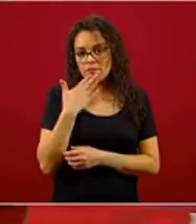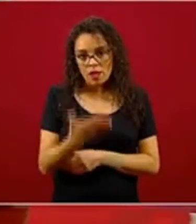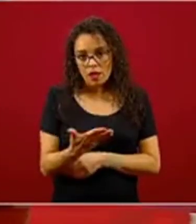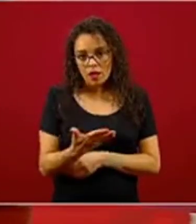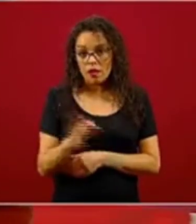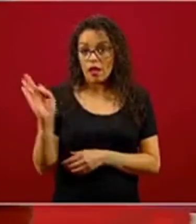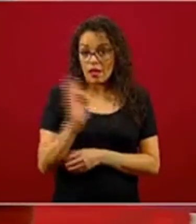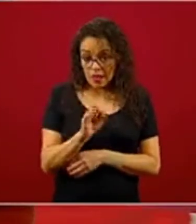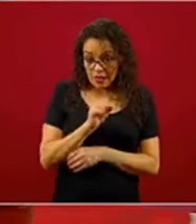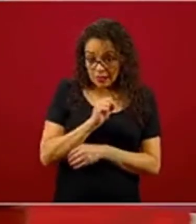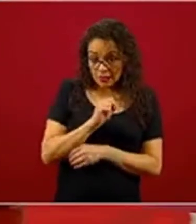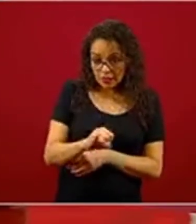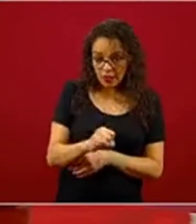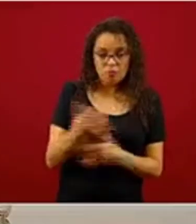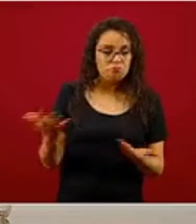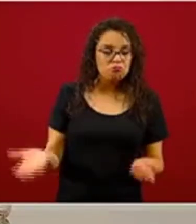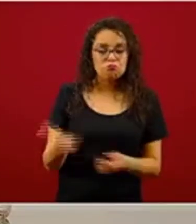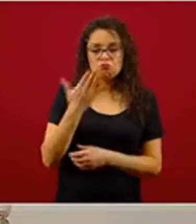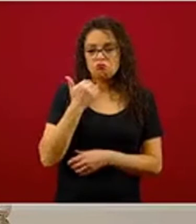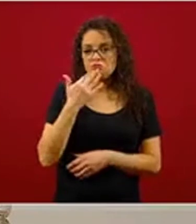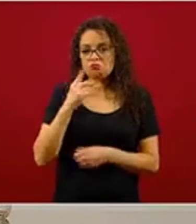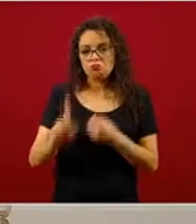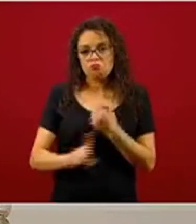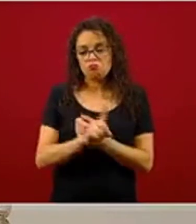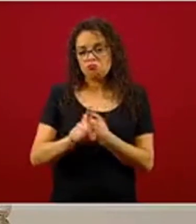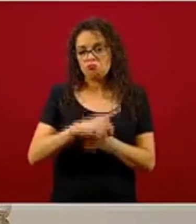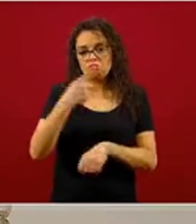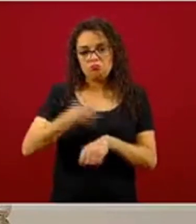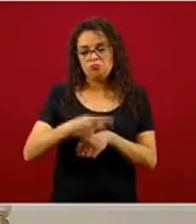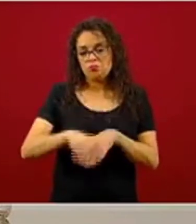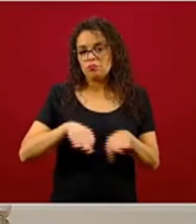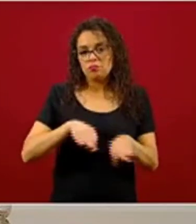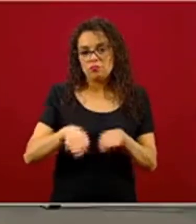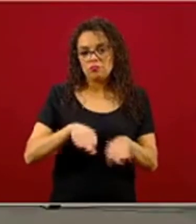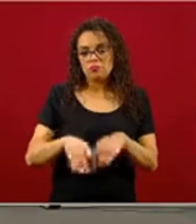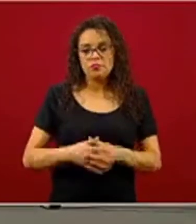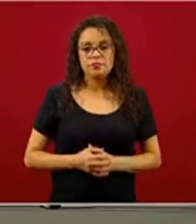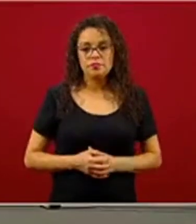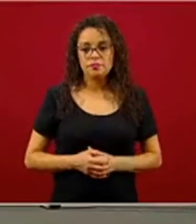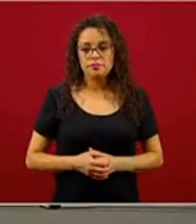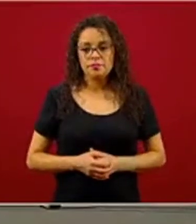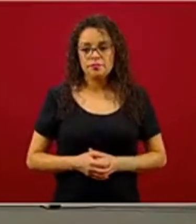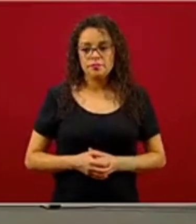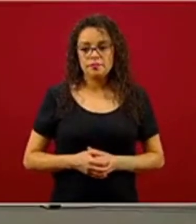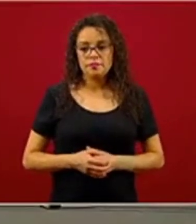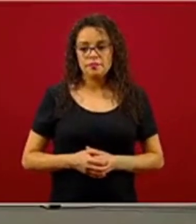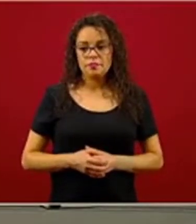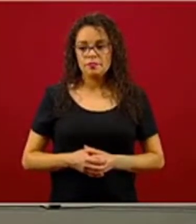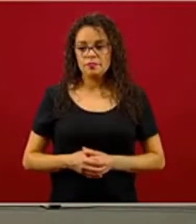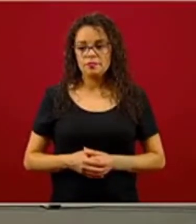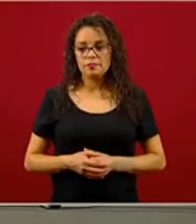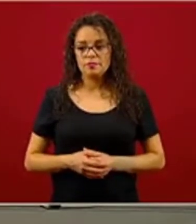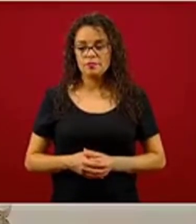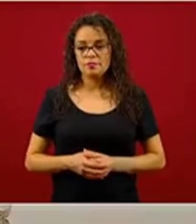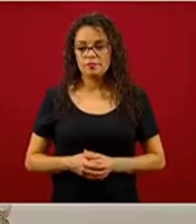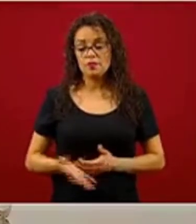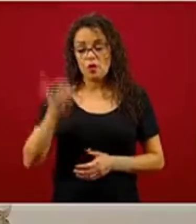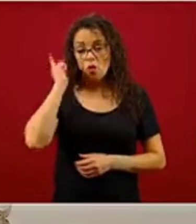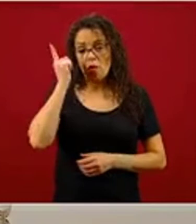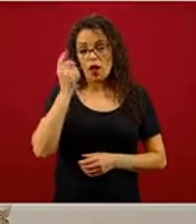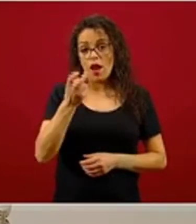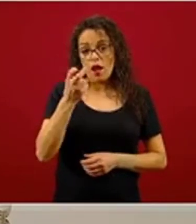Si esto es así, no tendríamos por qué considerar la enfermedad del trabajo. Y esperemos que así sea en la mayoría de los